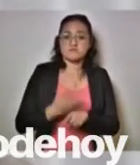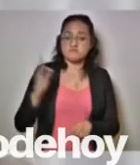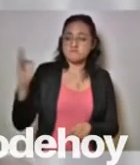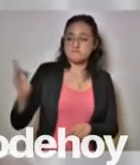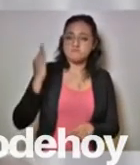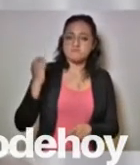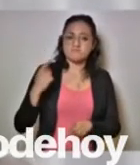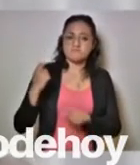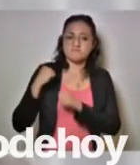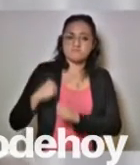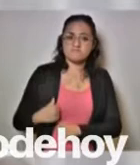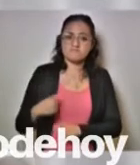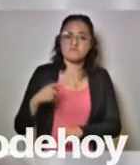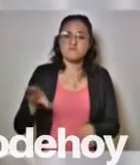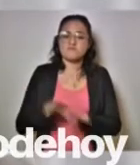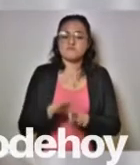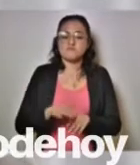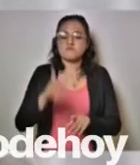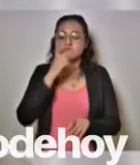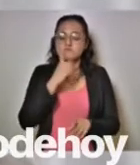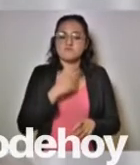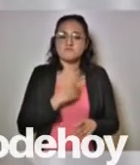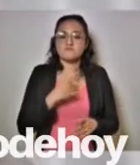la que regule